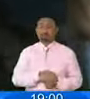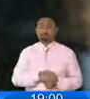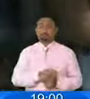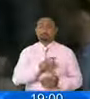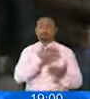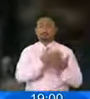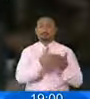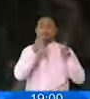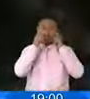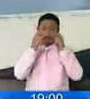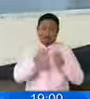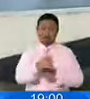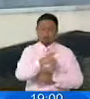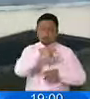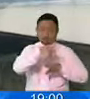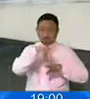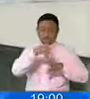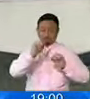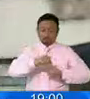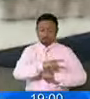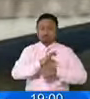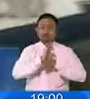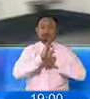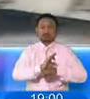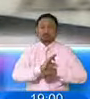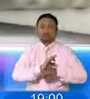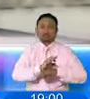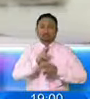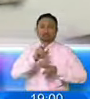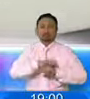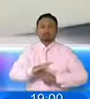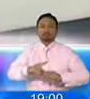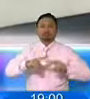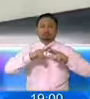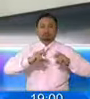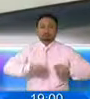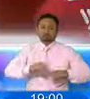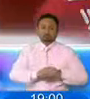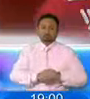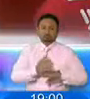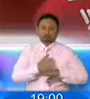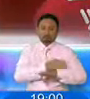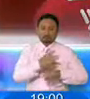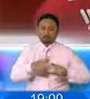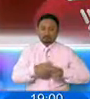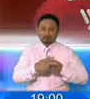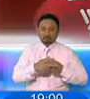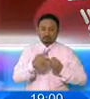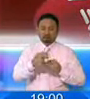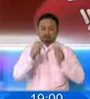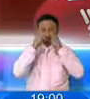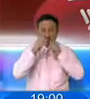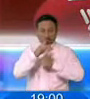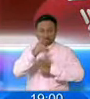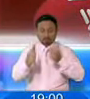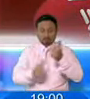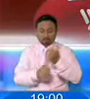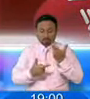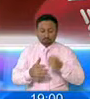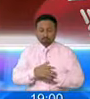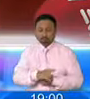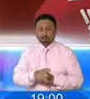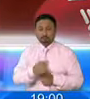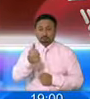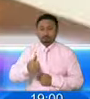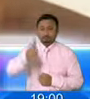hasta la Fiscalía de Pichincha para rendir su testimonio como parte de la investigación previa que la fiscal subrogante Tania Moreno abrió en contra de